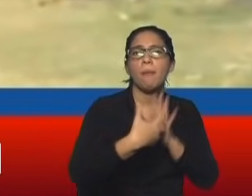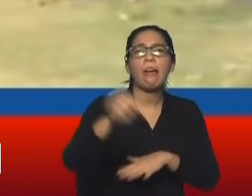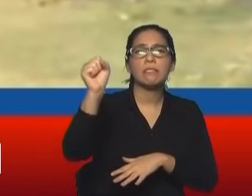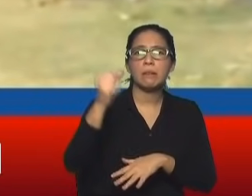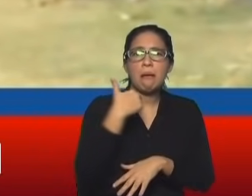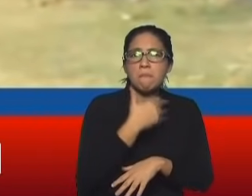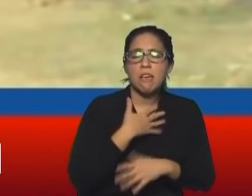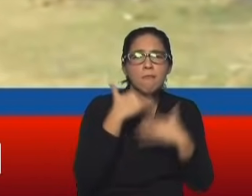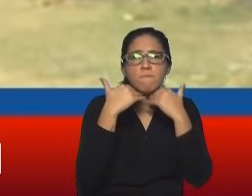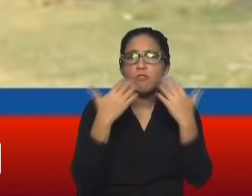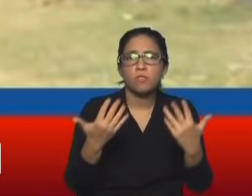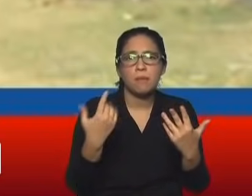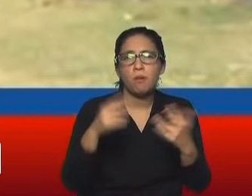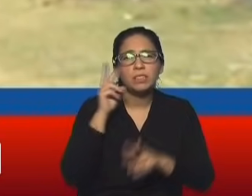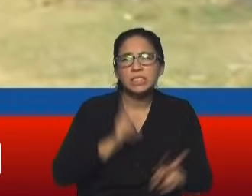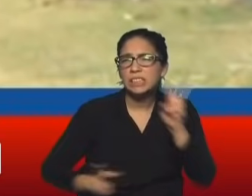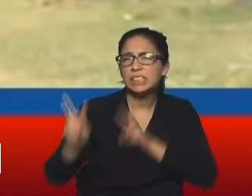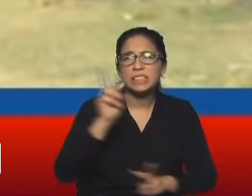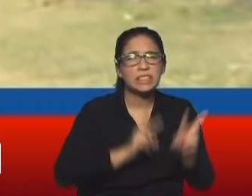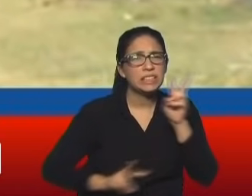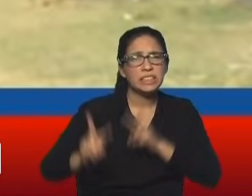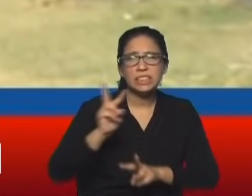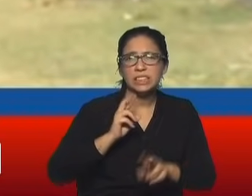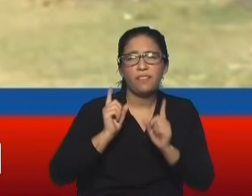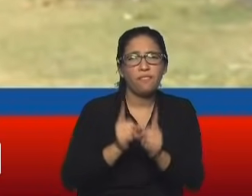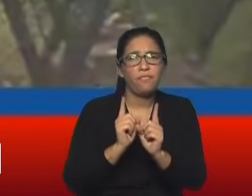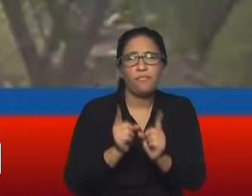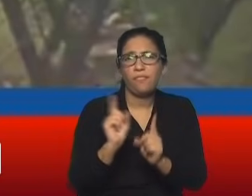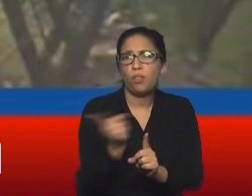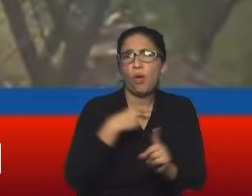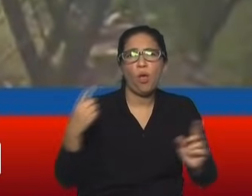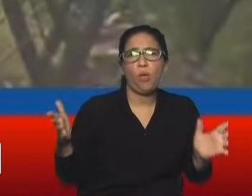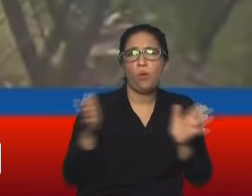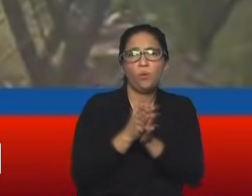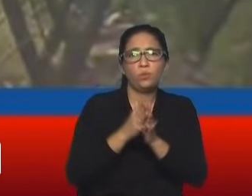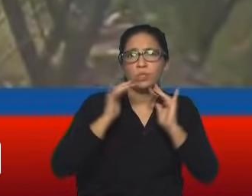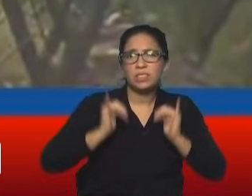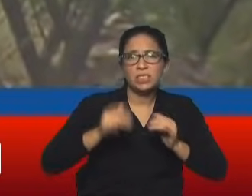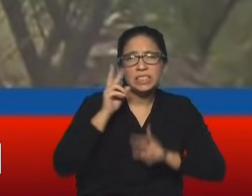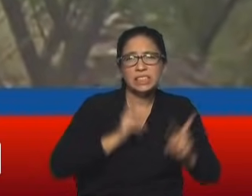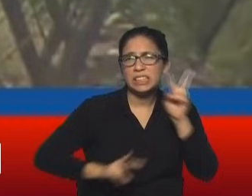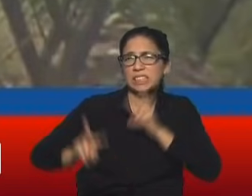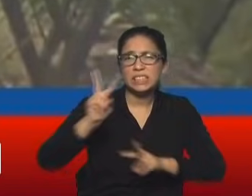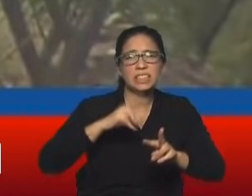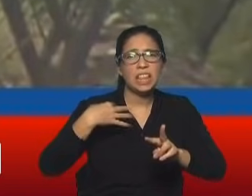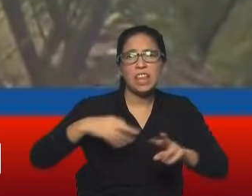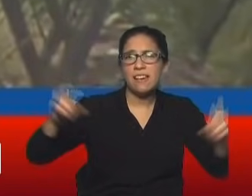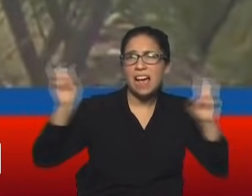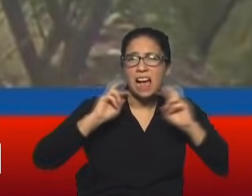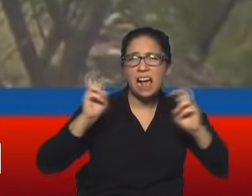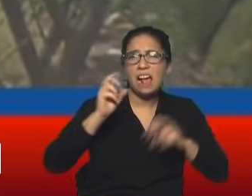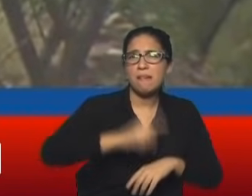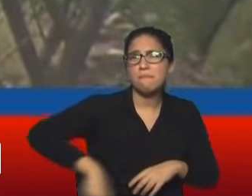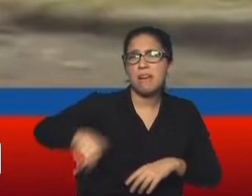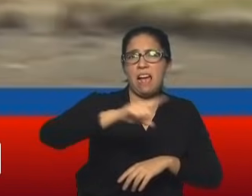pero nada, vamos a buscarla, vamos a seguir buscándola entre todos juntos. Vamos a meter el ruido más grande que se pueda